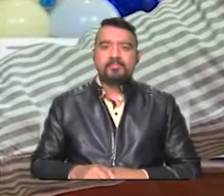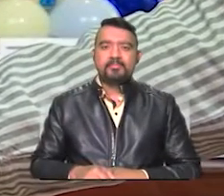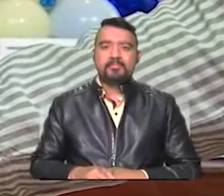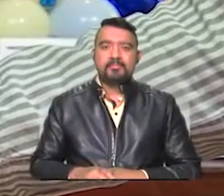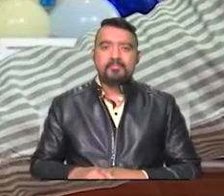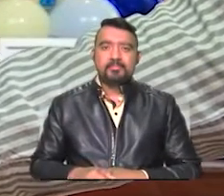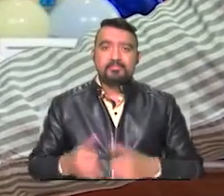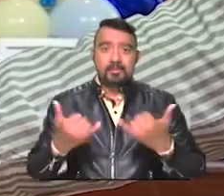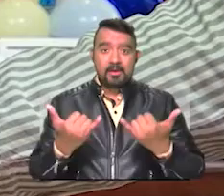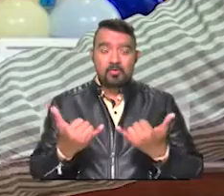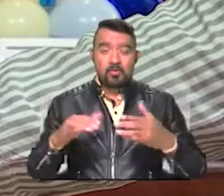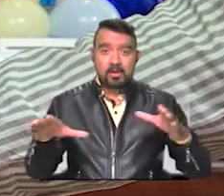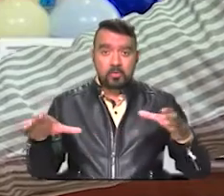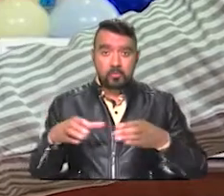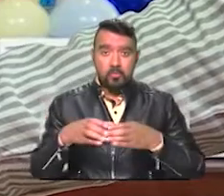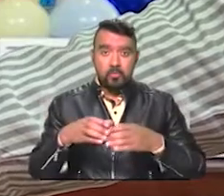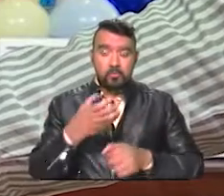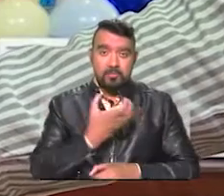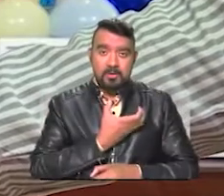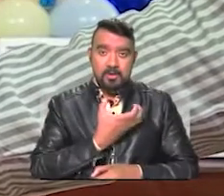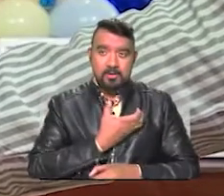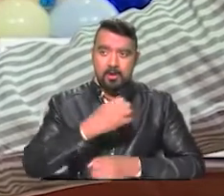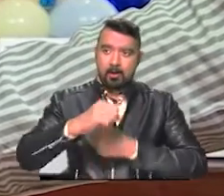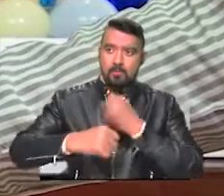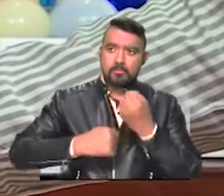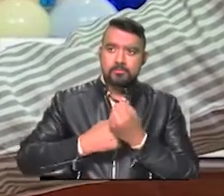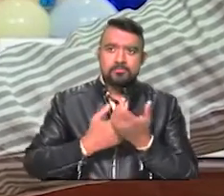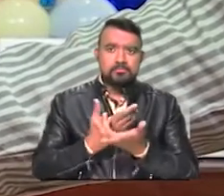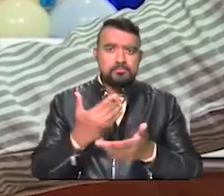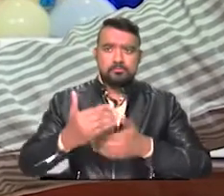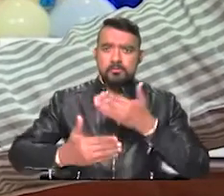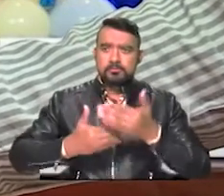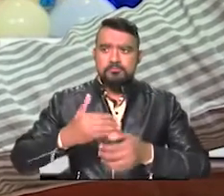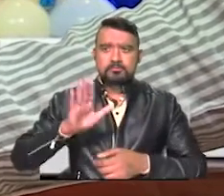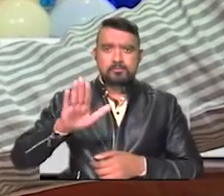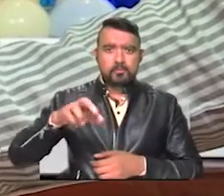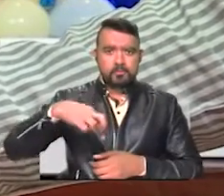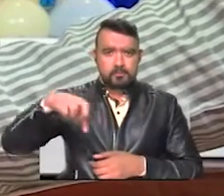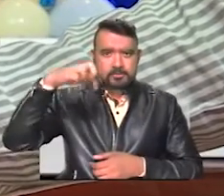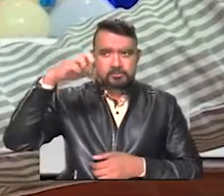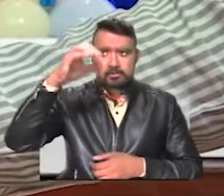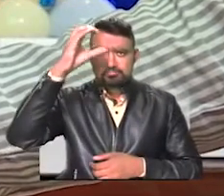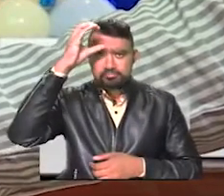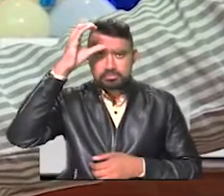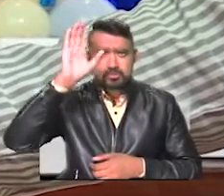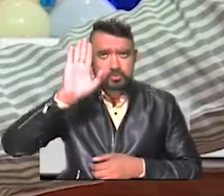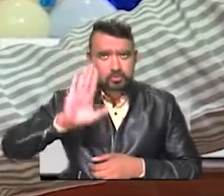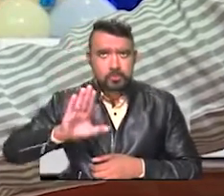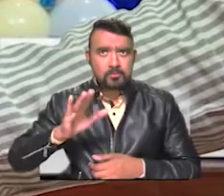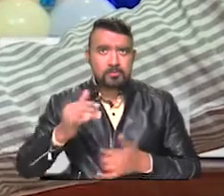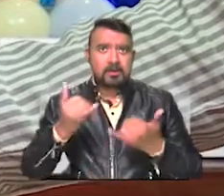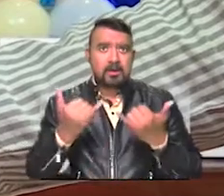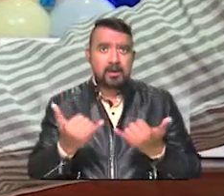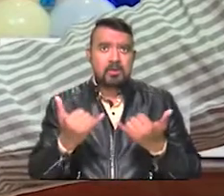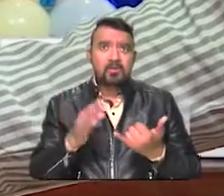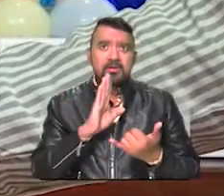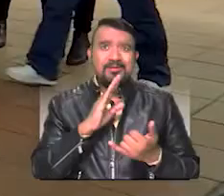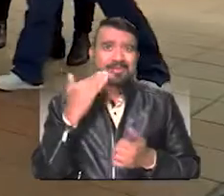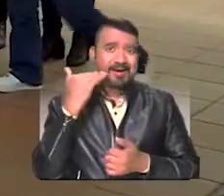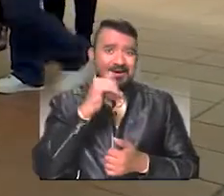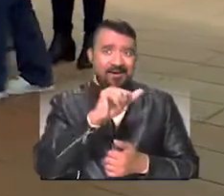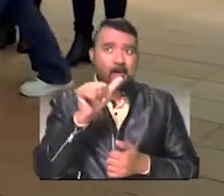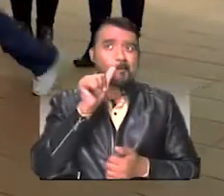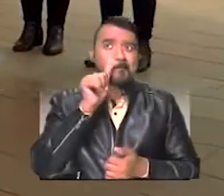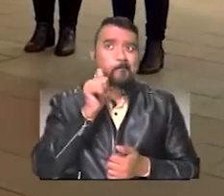nivel general, con el conocimiento que nos han brindado, ha sido un conocimiento demasiado profesional, complementario, que nos ha retroalimentado pues a todas las gestantes,